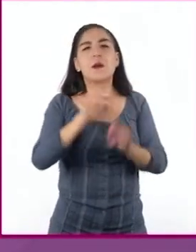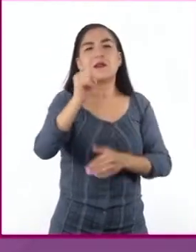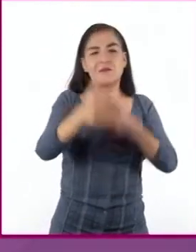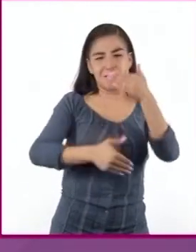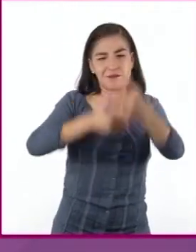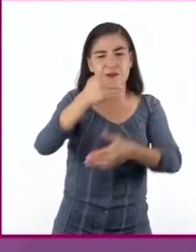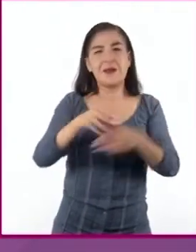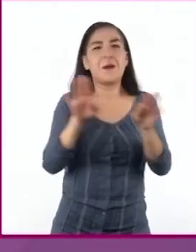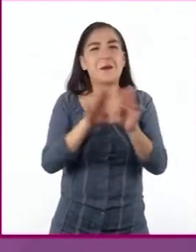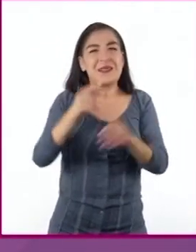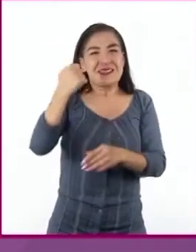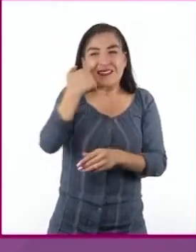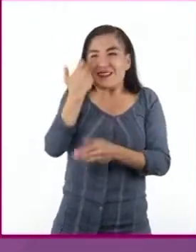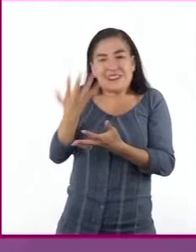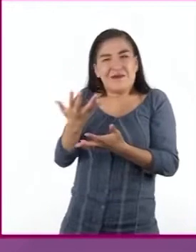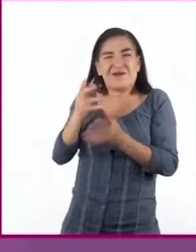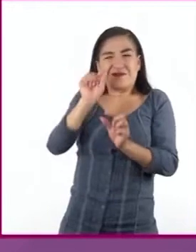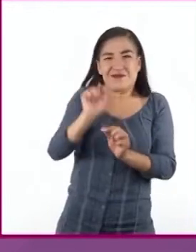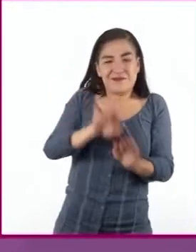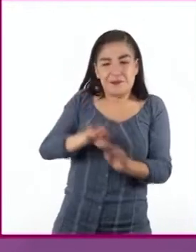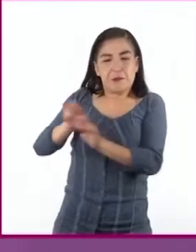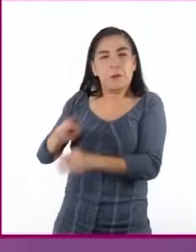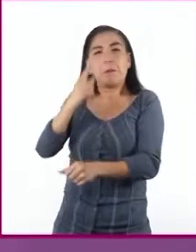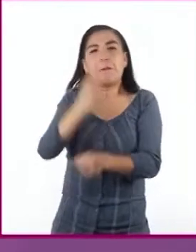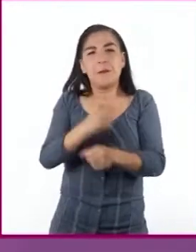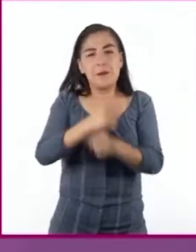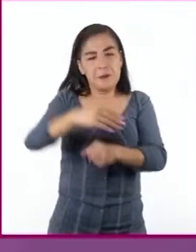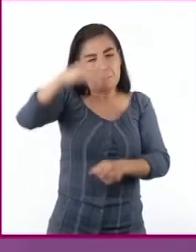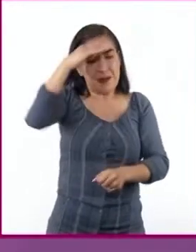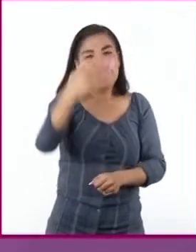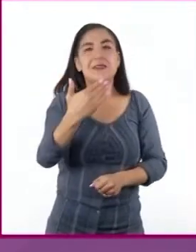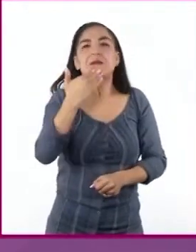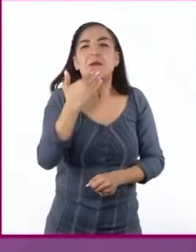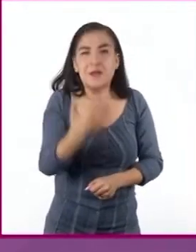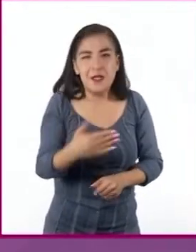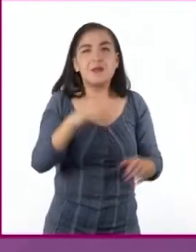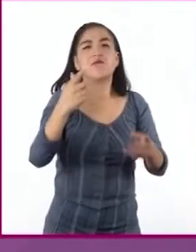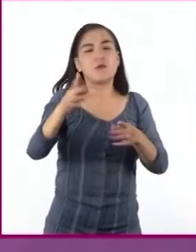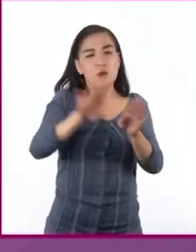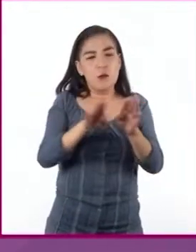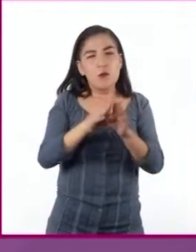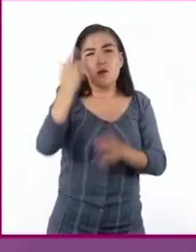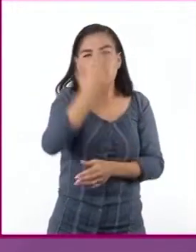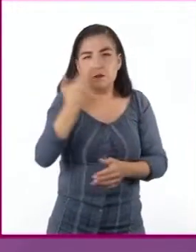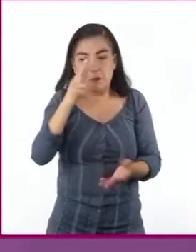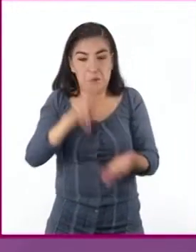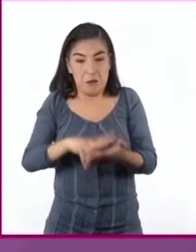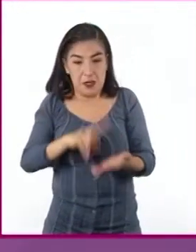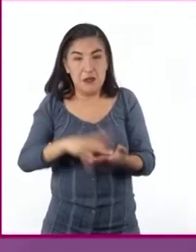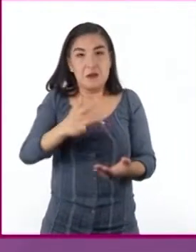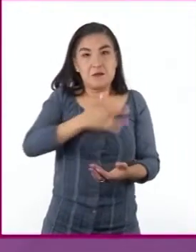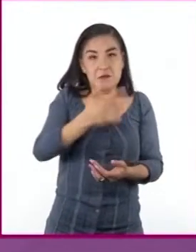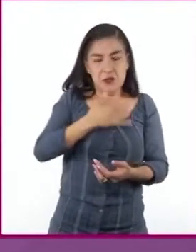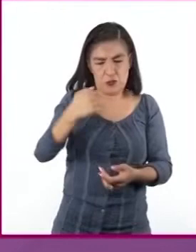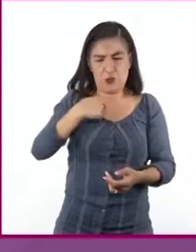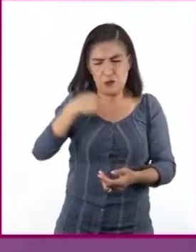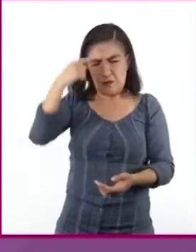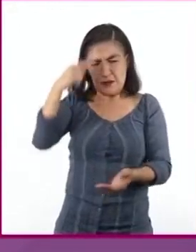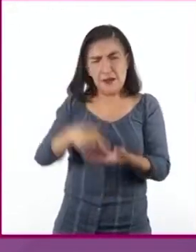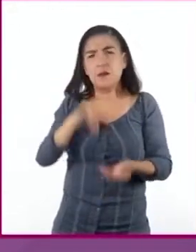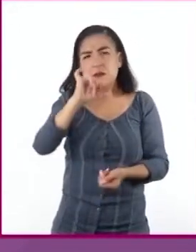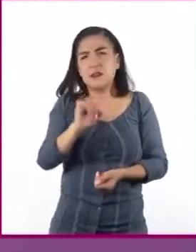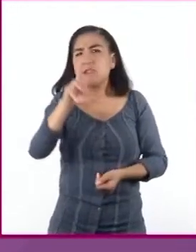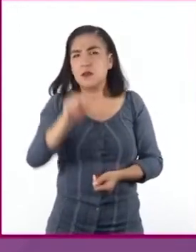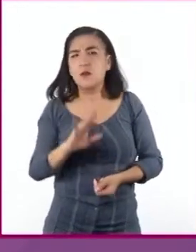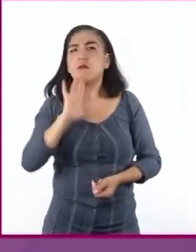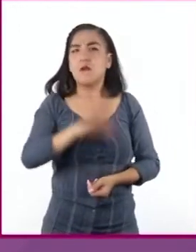los propios deseos. Mantener una postura crítica nos permite analizar y valorar situaciones, creencias, todo aquello que forma